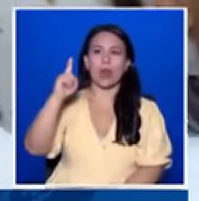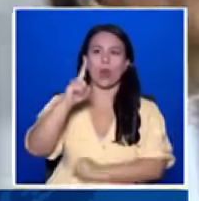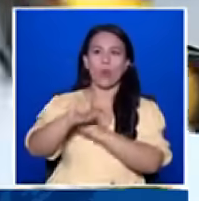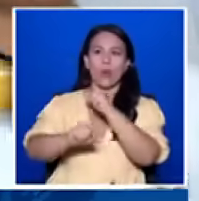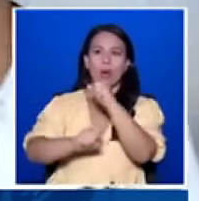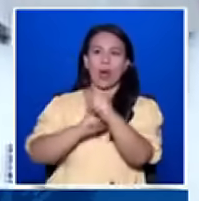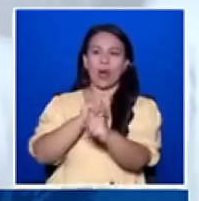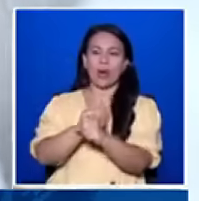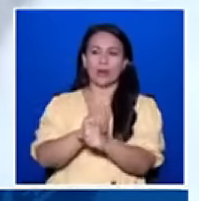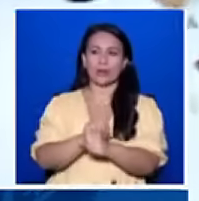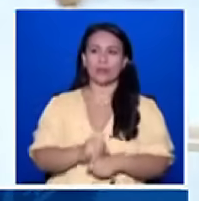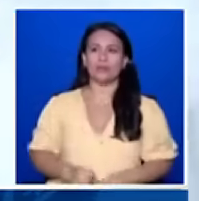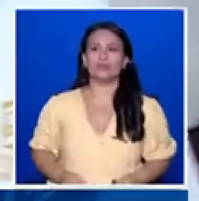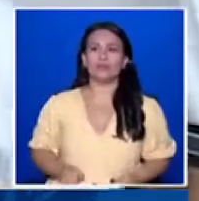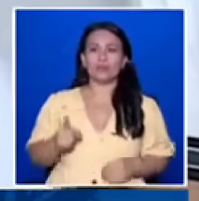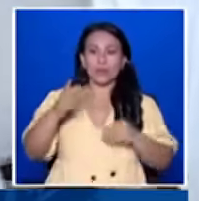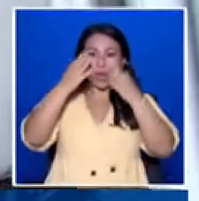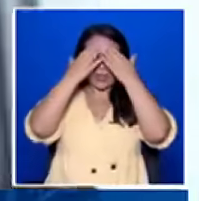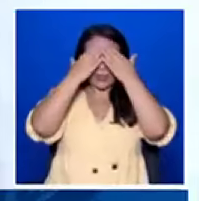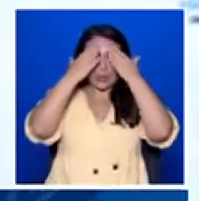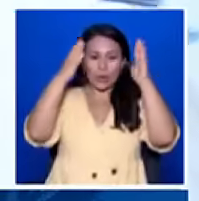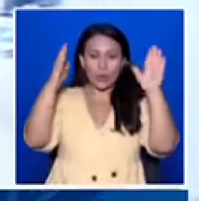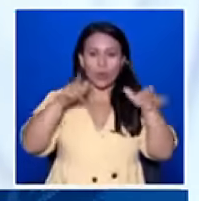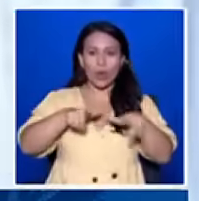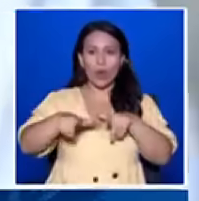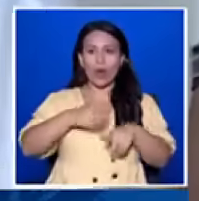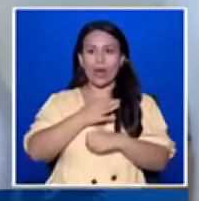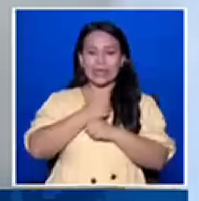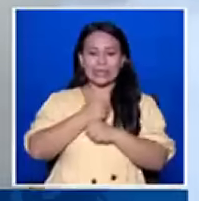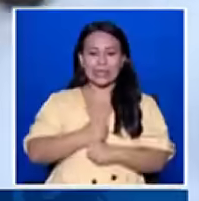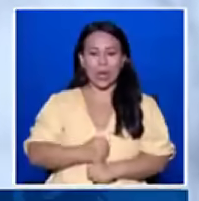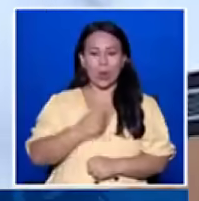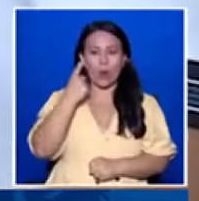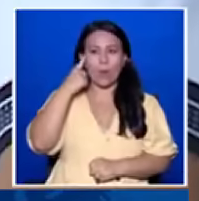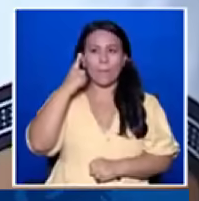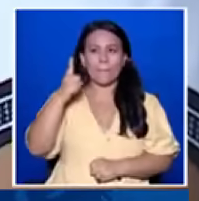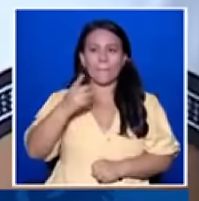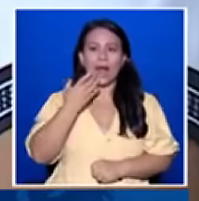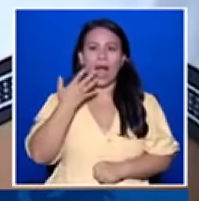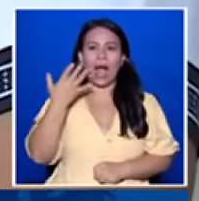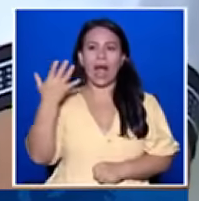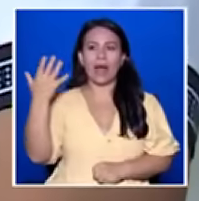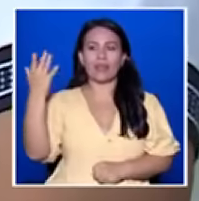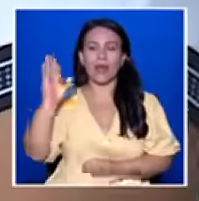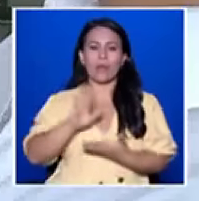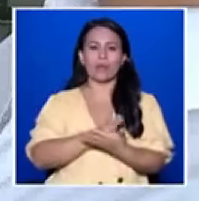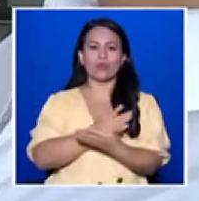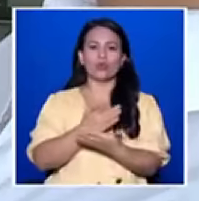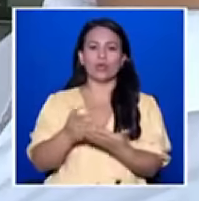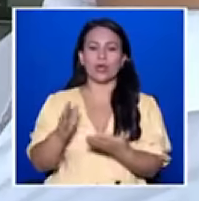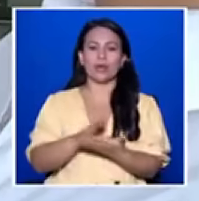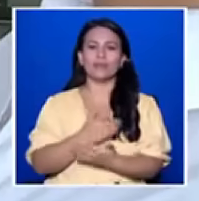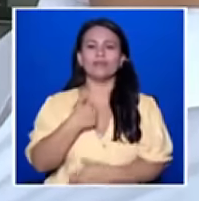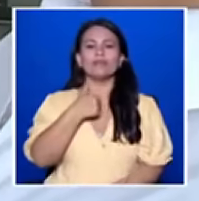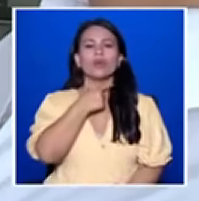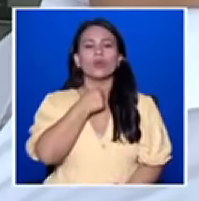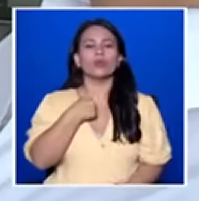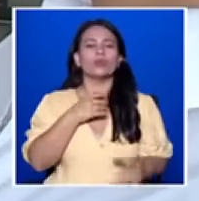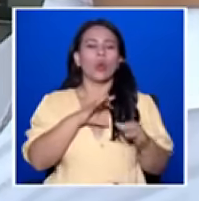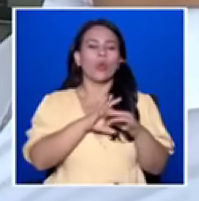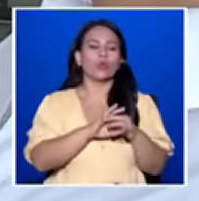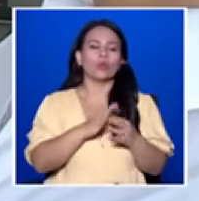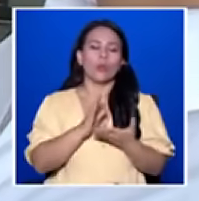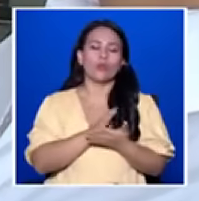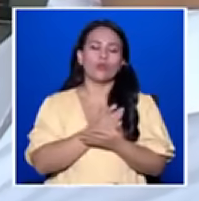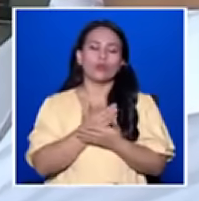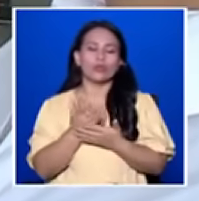año. Allí ella descubrió un lugar seguro para desarrollar sus destrezas en la música. Siento que en serio estoy conectada con la